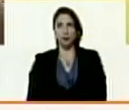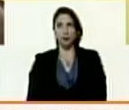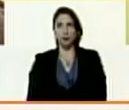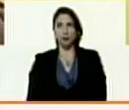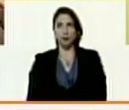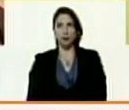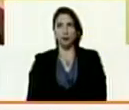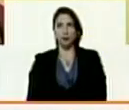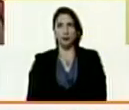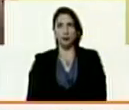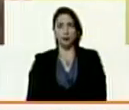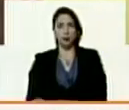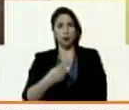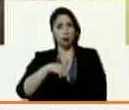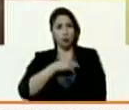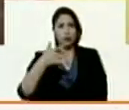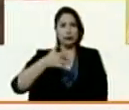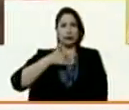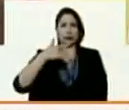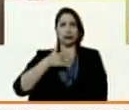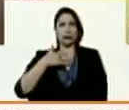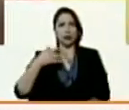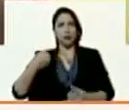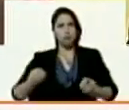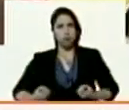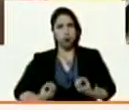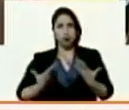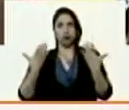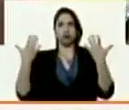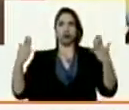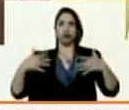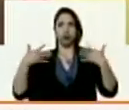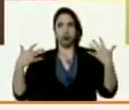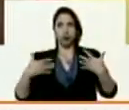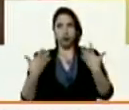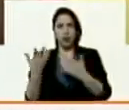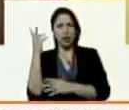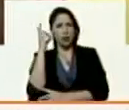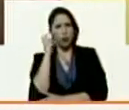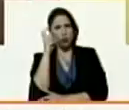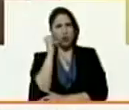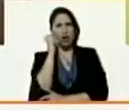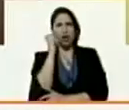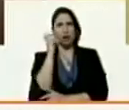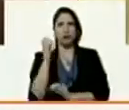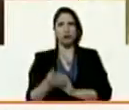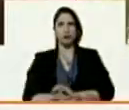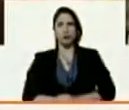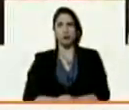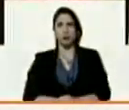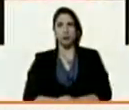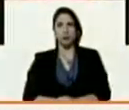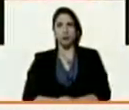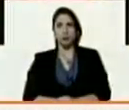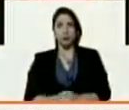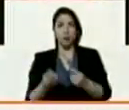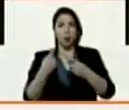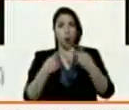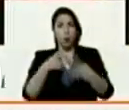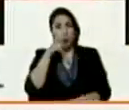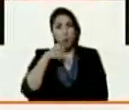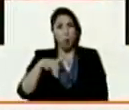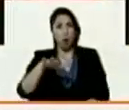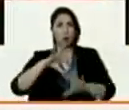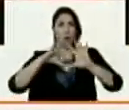Y nos sentimos muy contentos y alegres, porque escuchamos y sentimos que en otros pueblos del